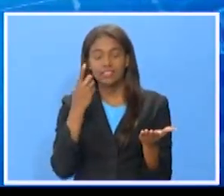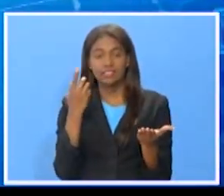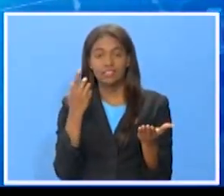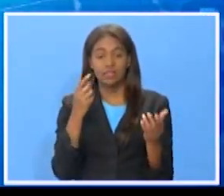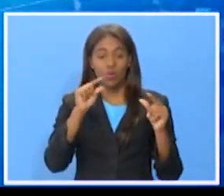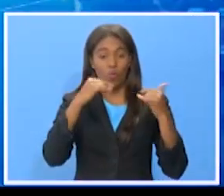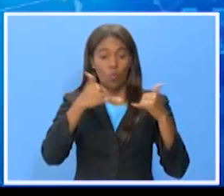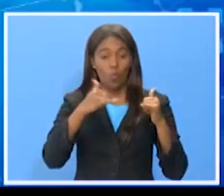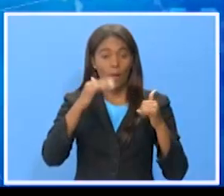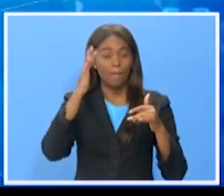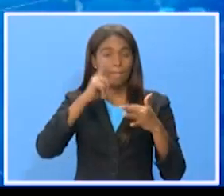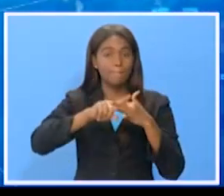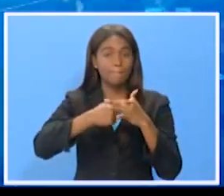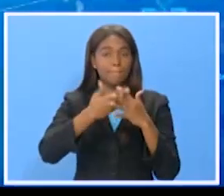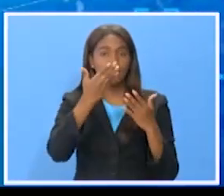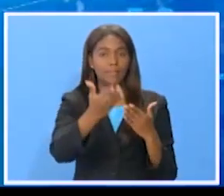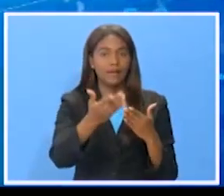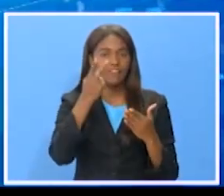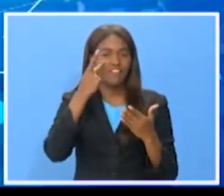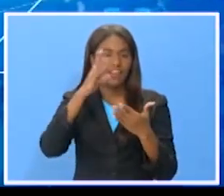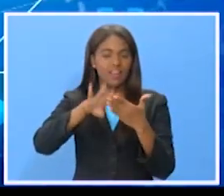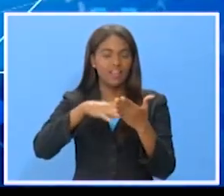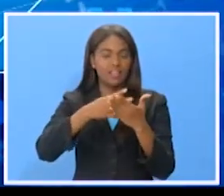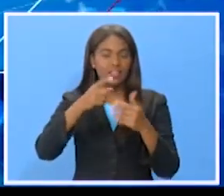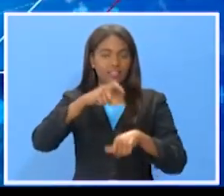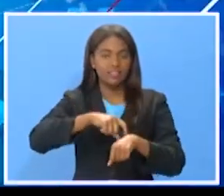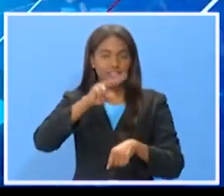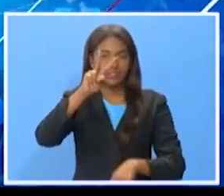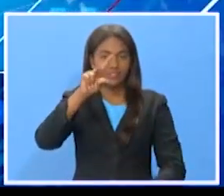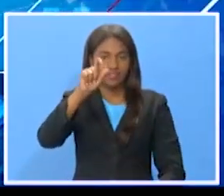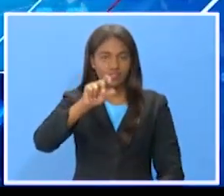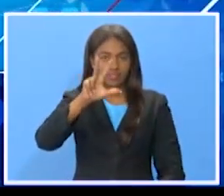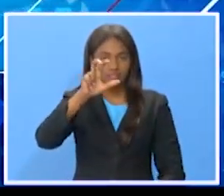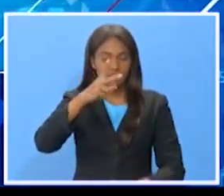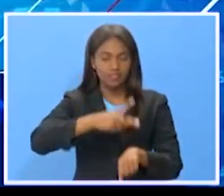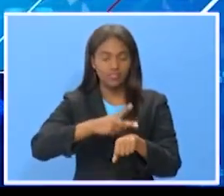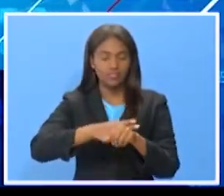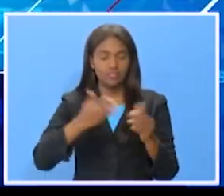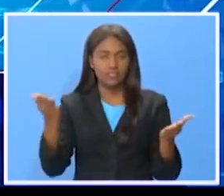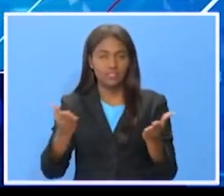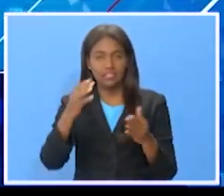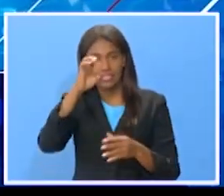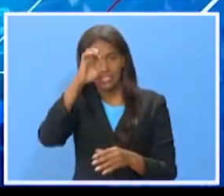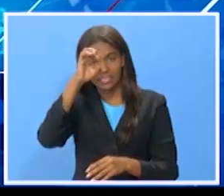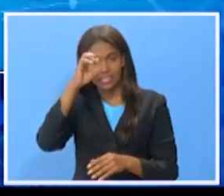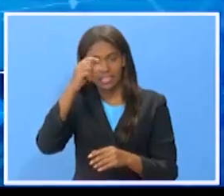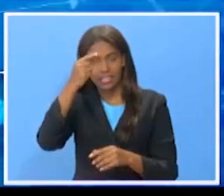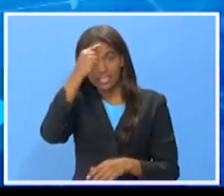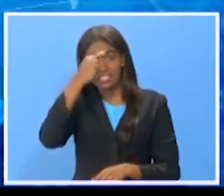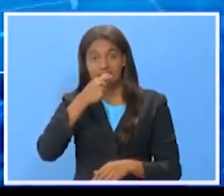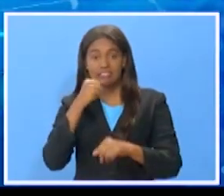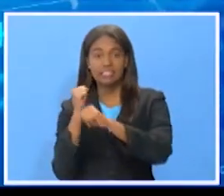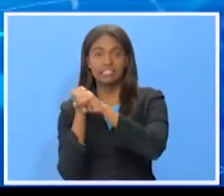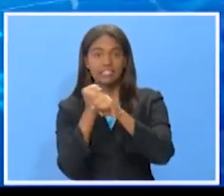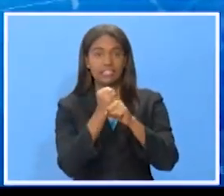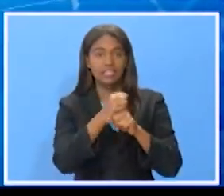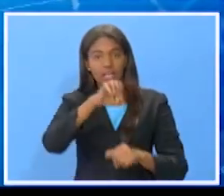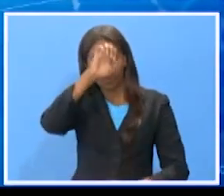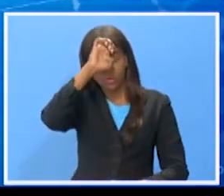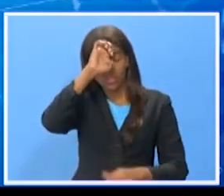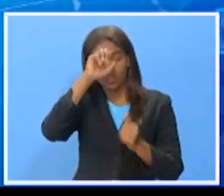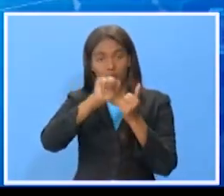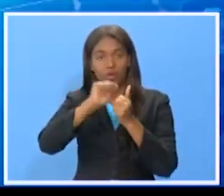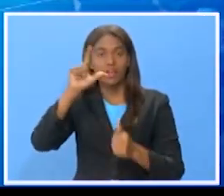que estarán iniciando. Ahí está el calendario. Desde las 2:30 de la tarde aquí en el Estadio Quisqueya, los Leones del Escogido contra los Tigres del Licey.